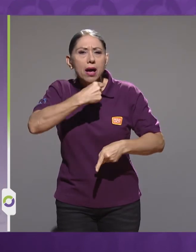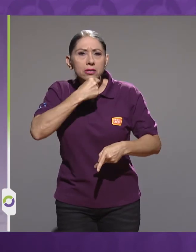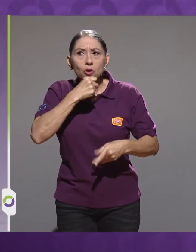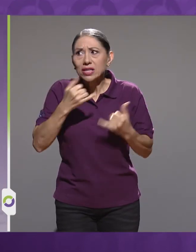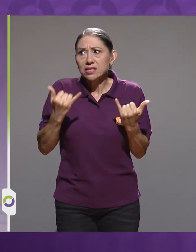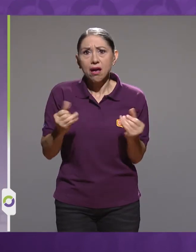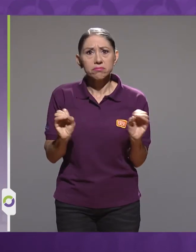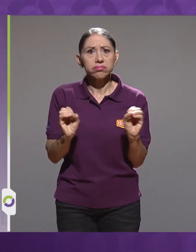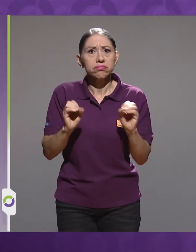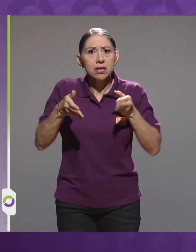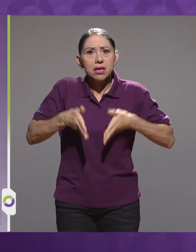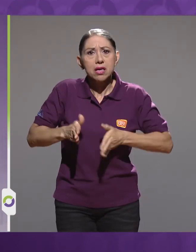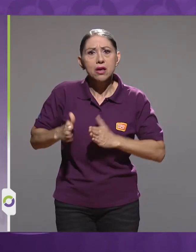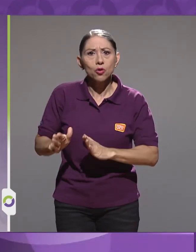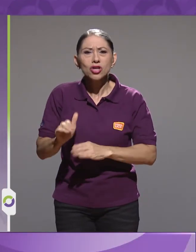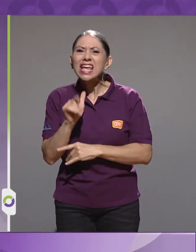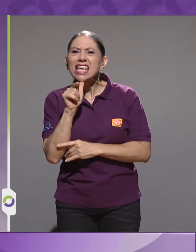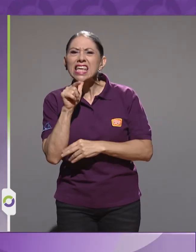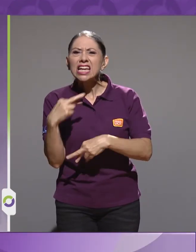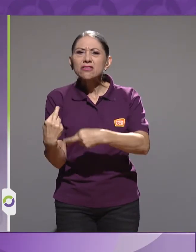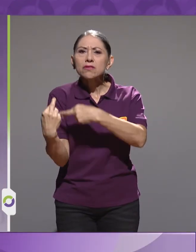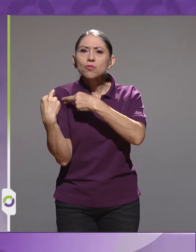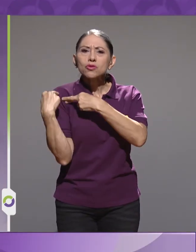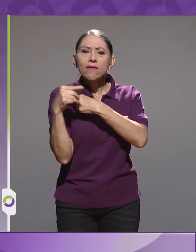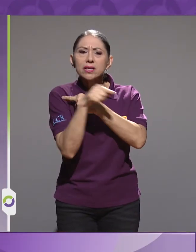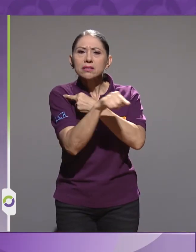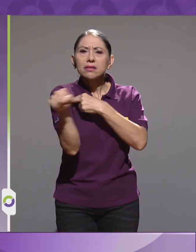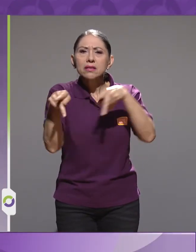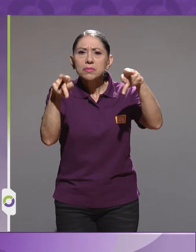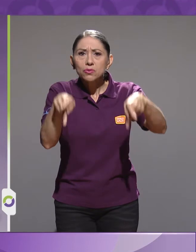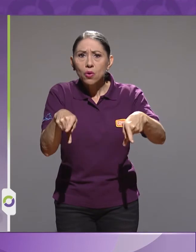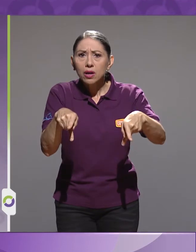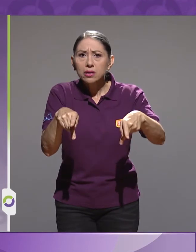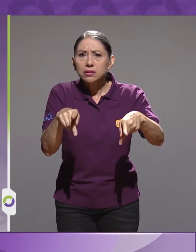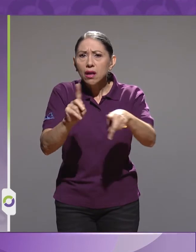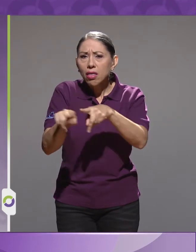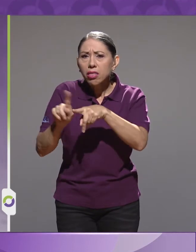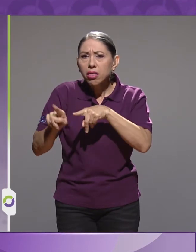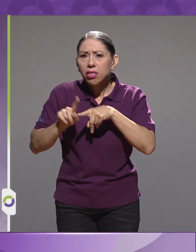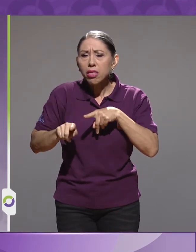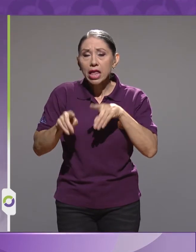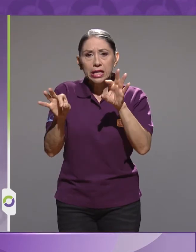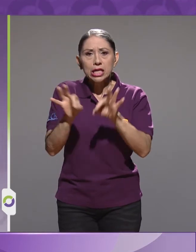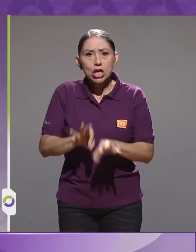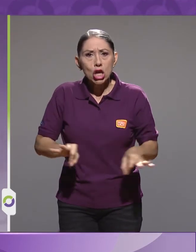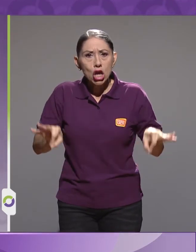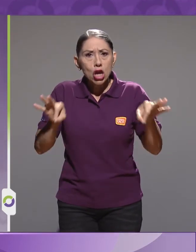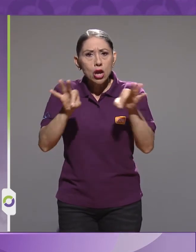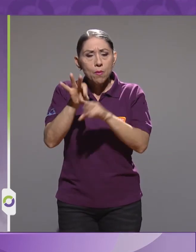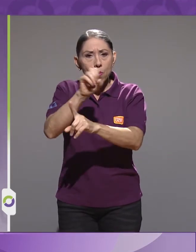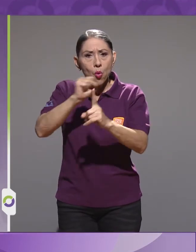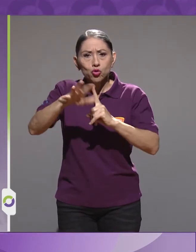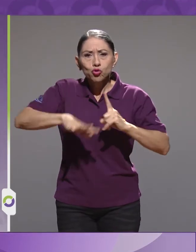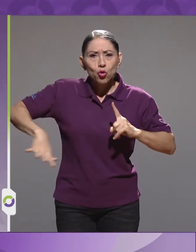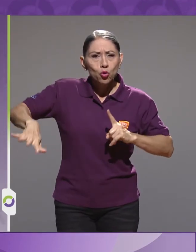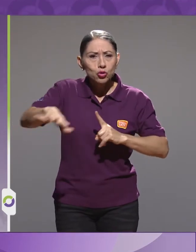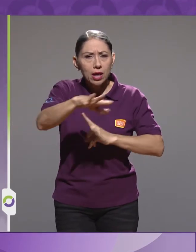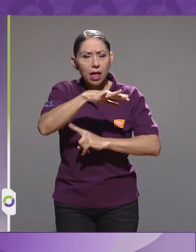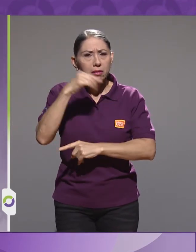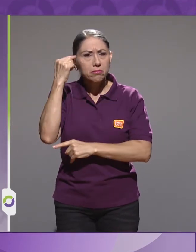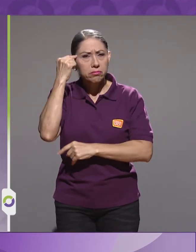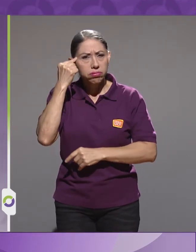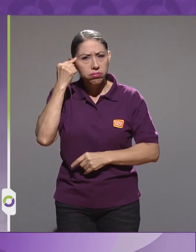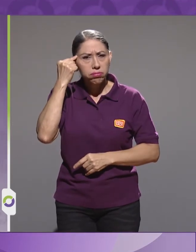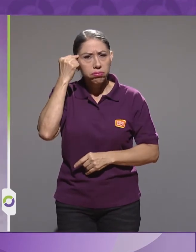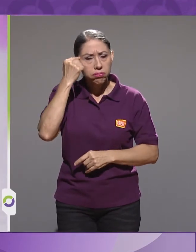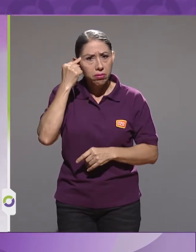tienen hijos o hijas, entonces también quiénes son los responsables directos o indirectos, ¿verdad? Es importantísimo que como sociedad